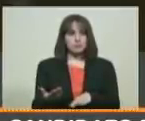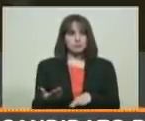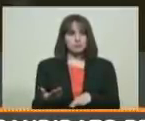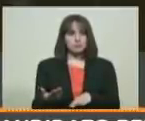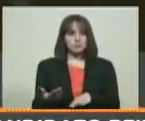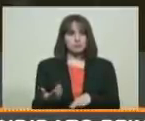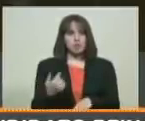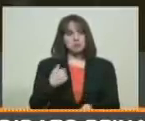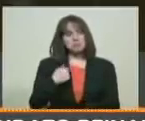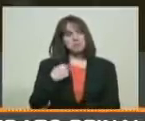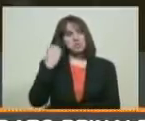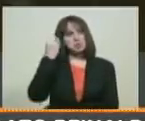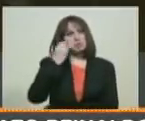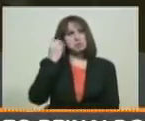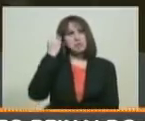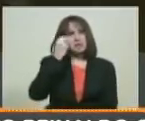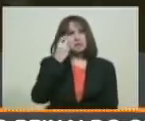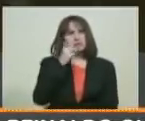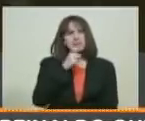yo me pregunto,